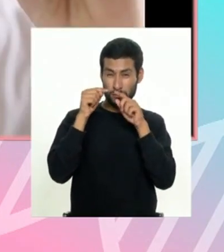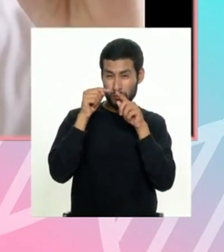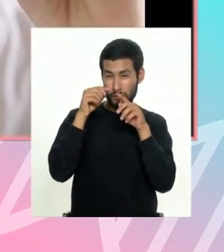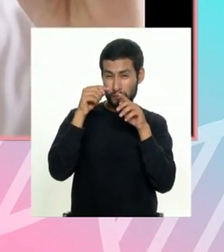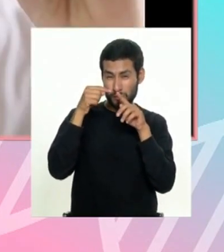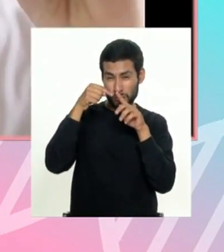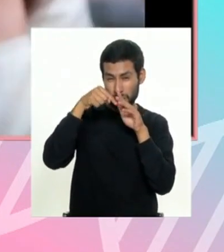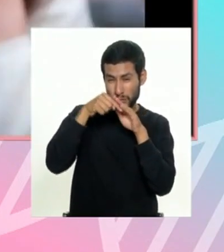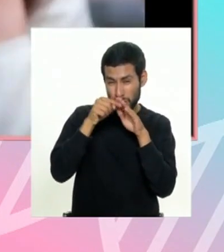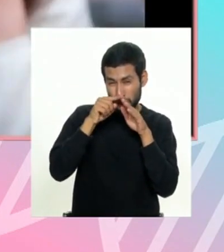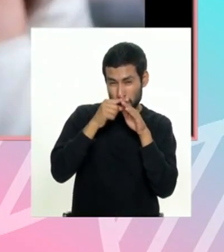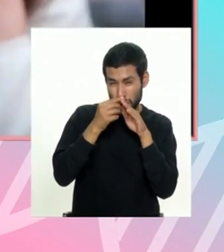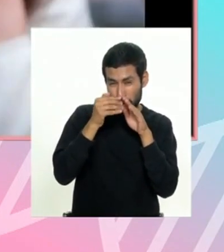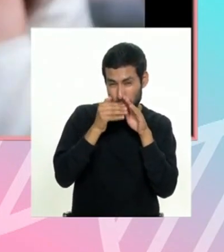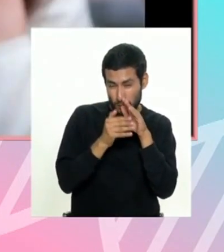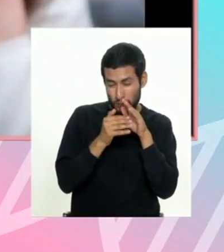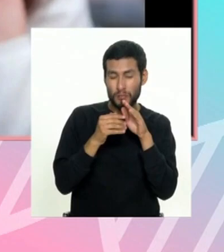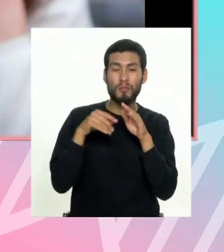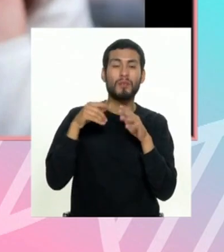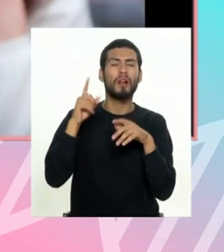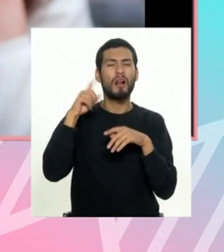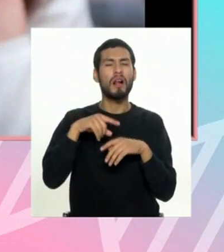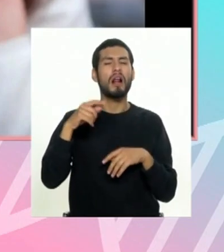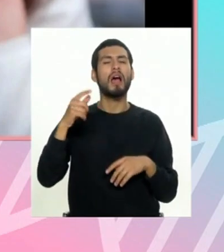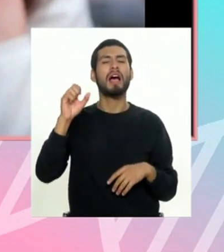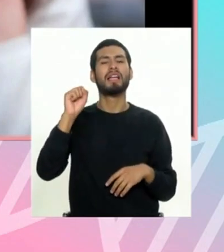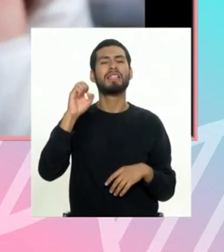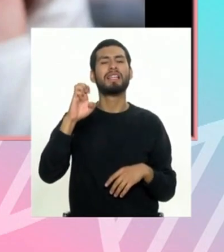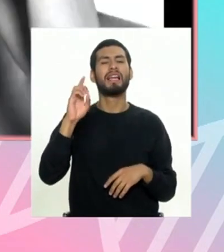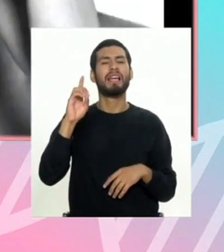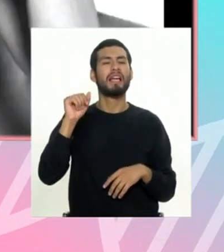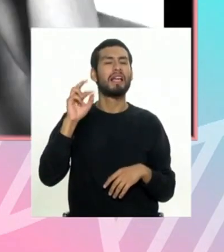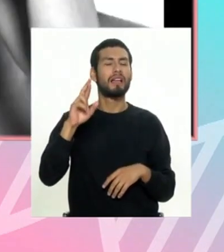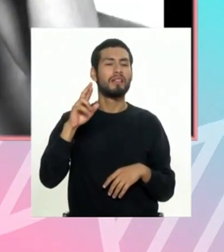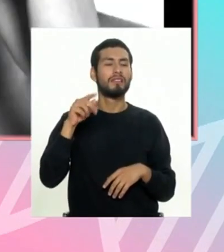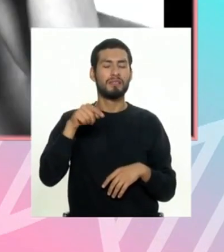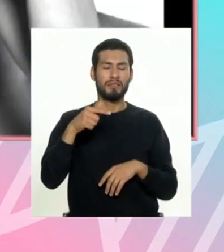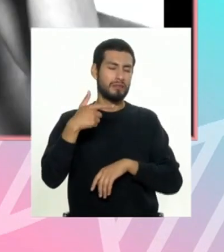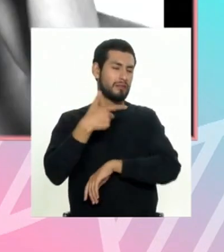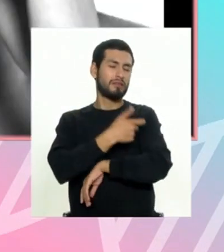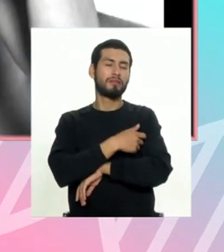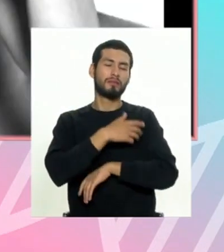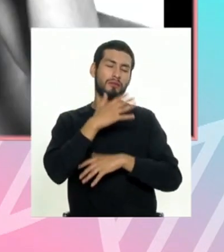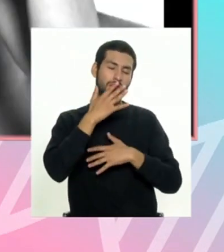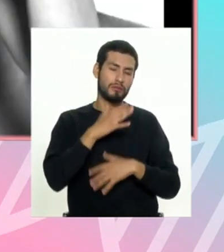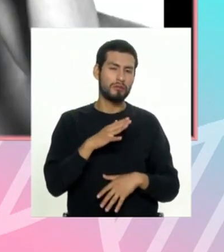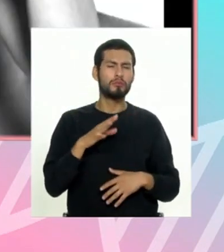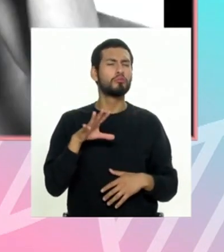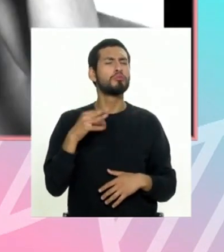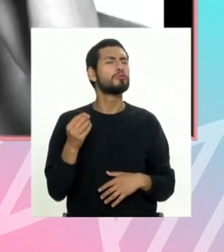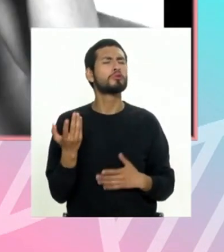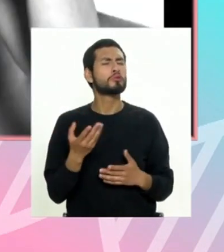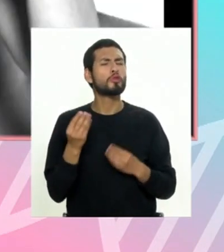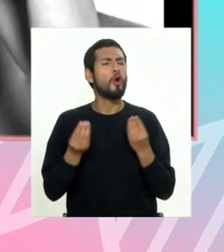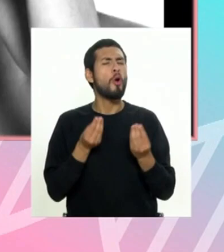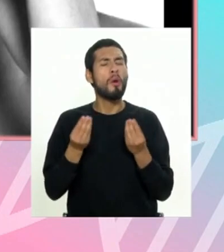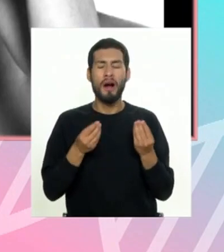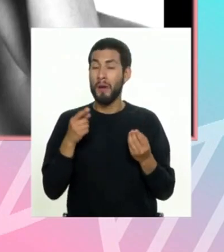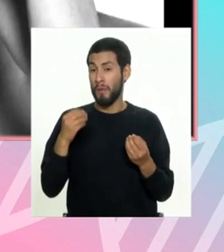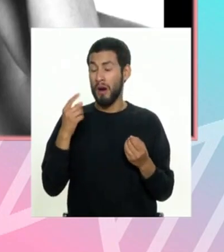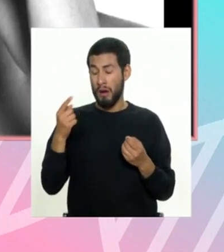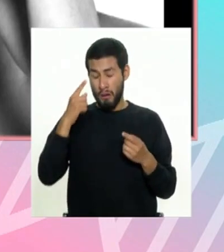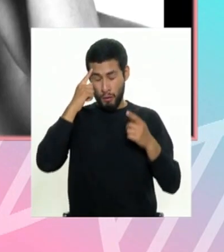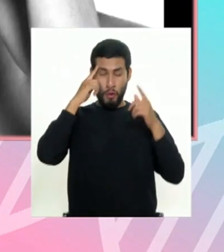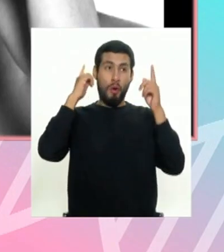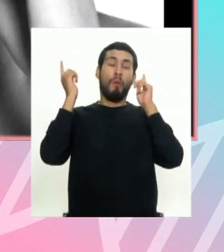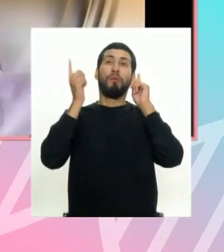tengo que hacer es sedar al paciente. ¿Cómo lo sedamos? Porque el paciente te viene con náuseas, vómitos, la persona está con